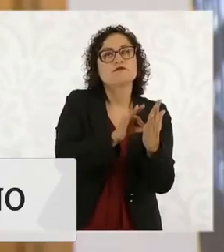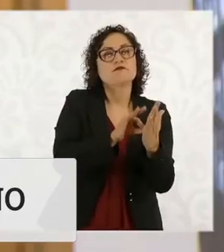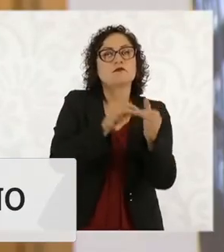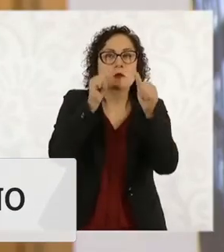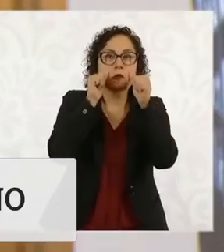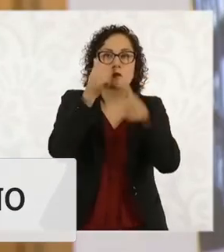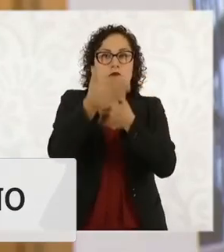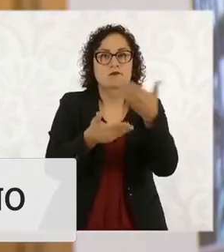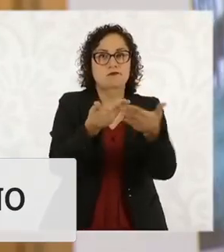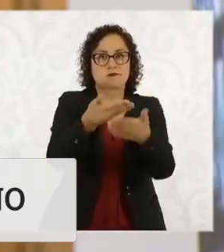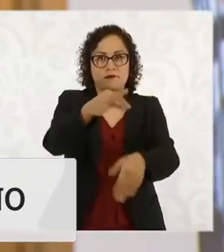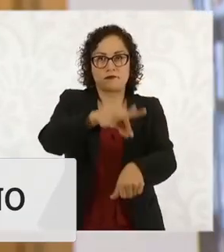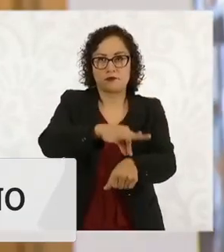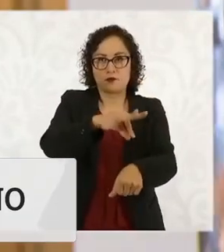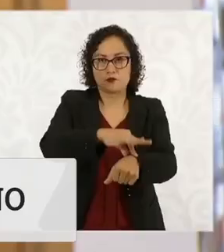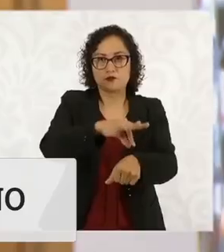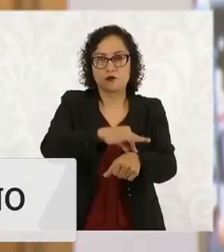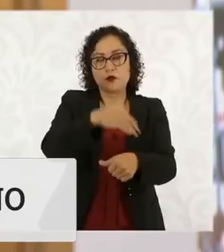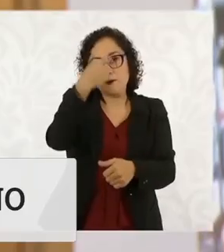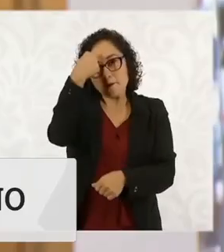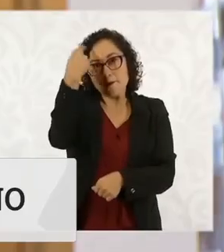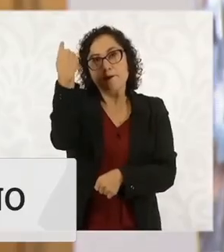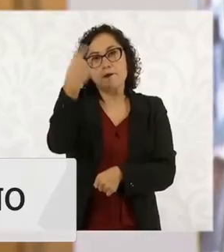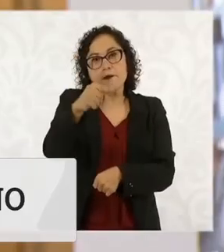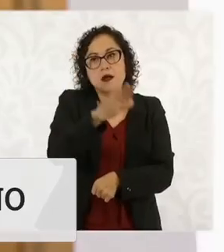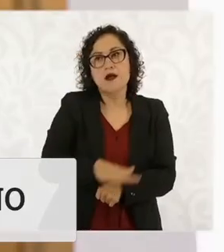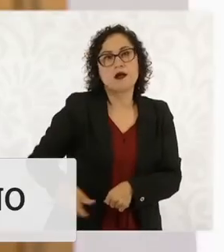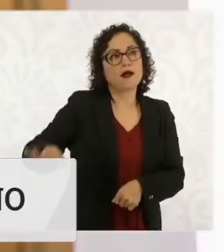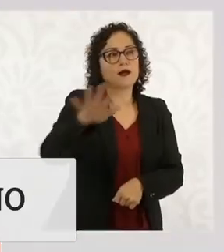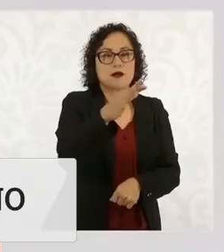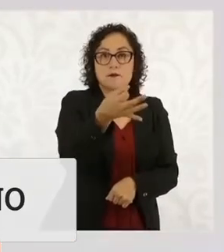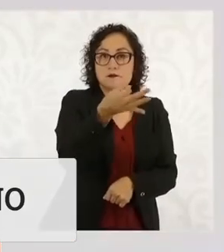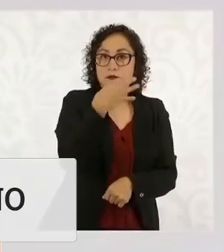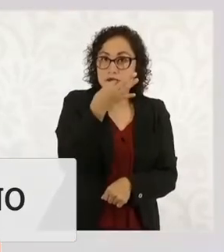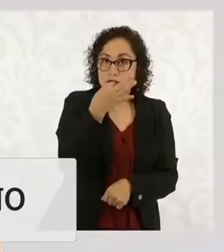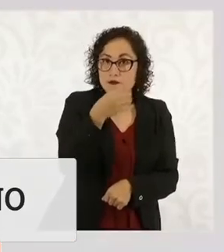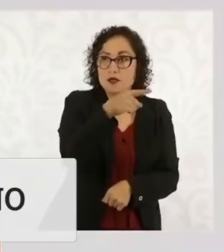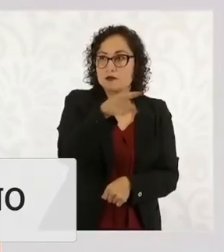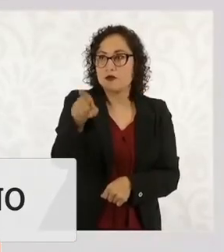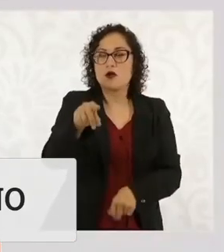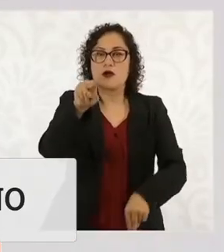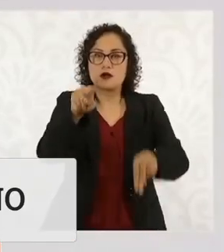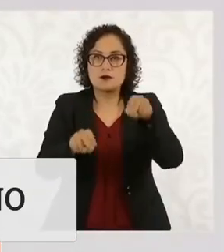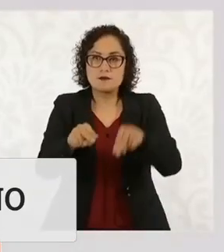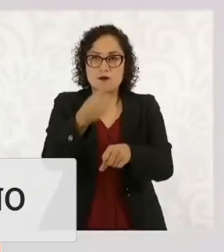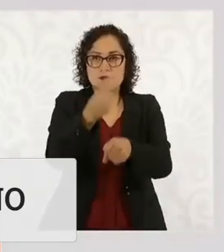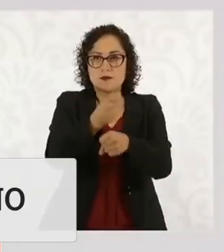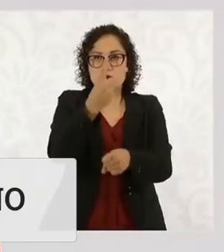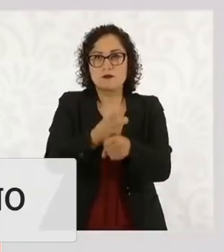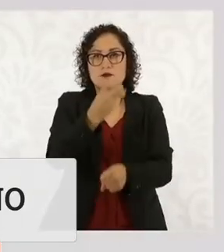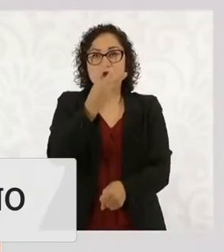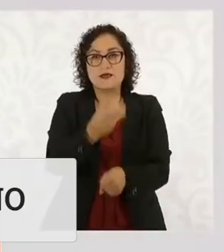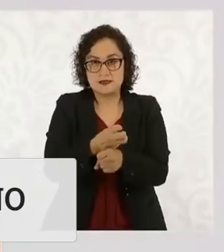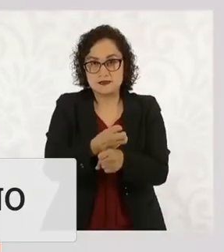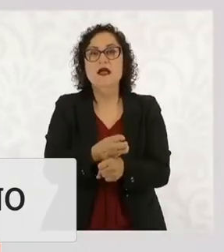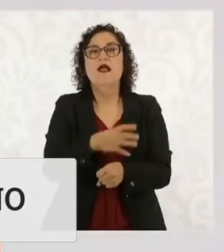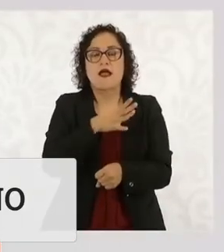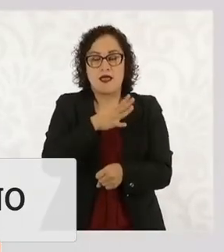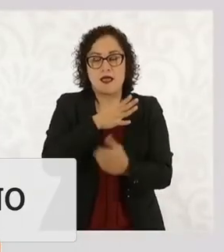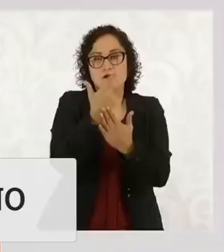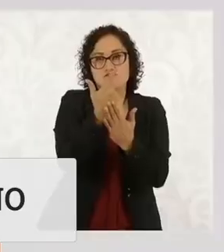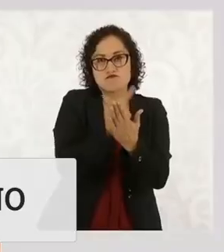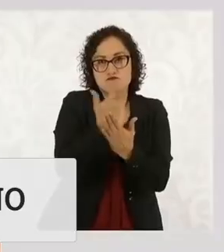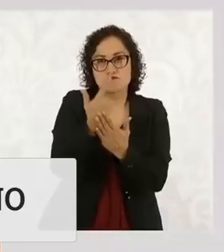médica para normar los medicamentos necesarios en el primer, segundo y tercer nivel de atención